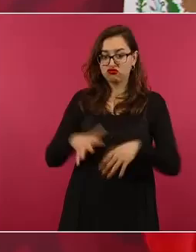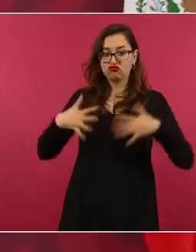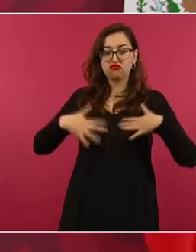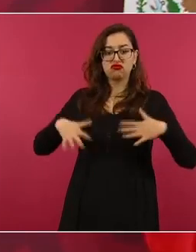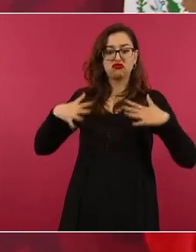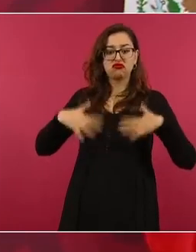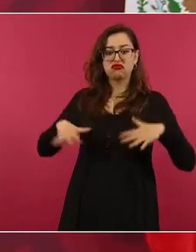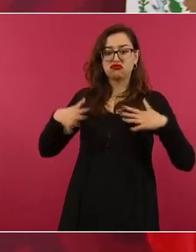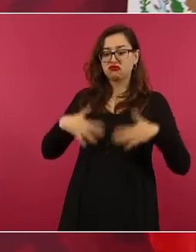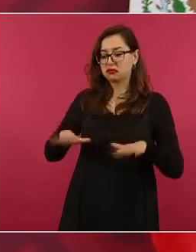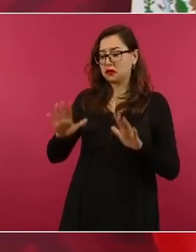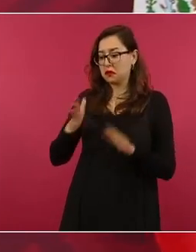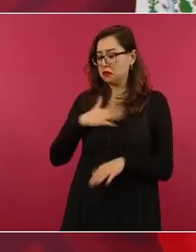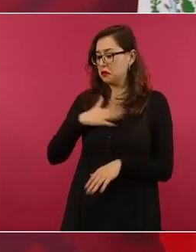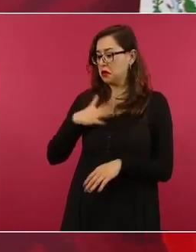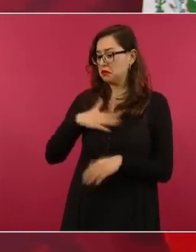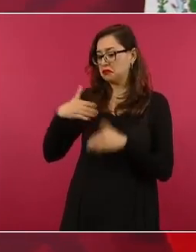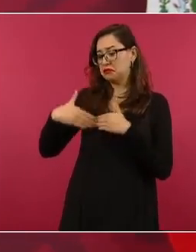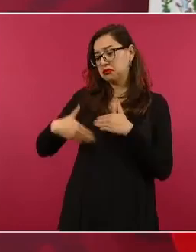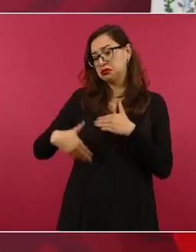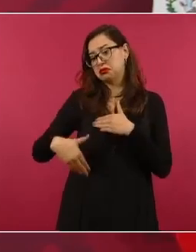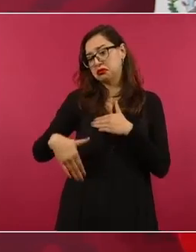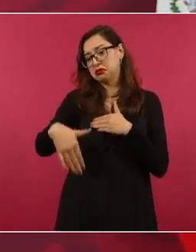alcanzar para el resto de la vida.